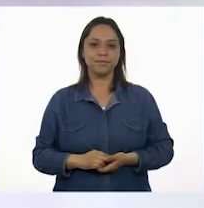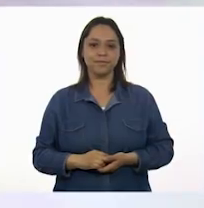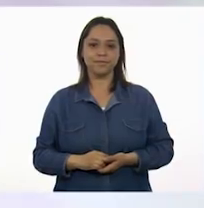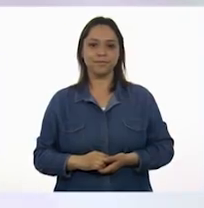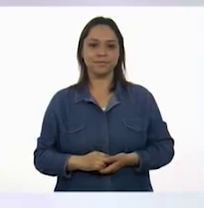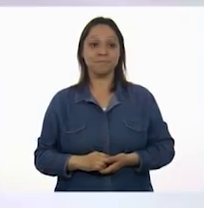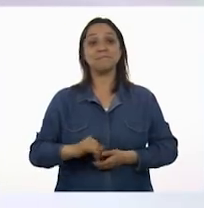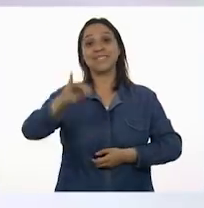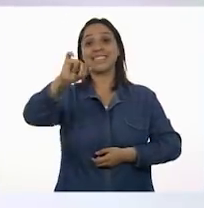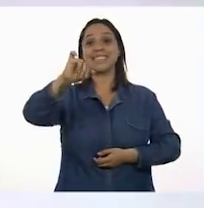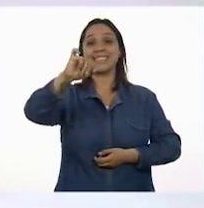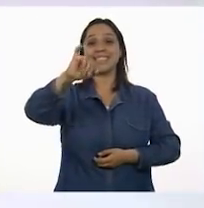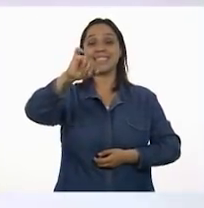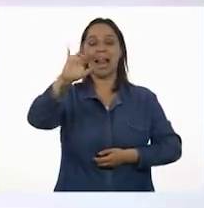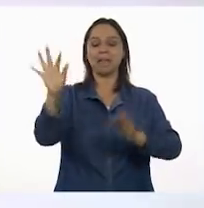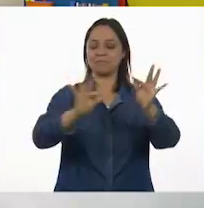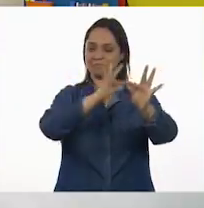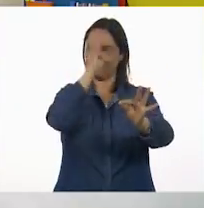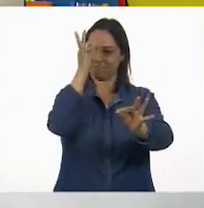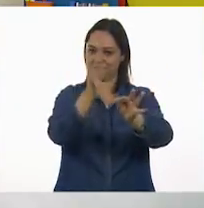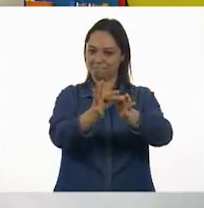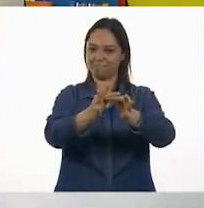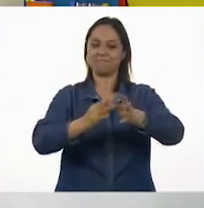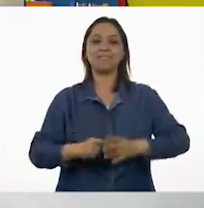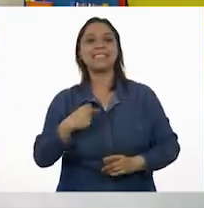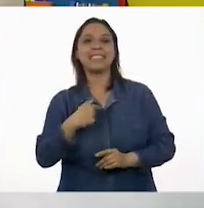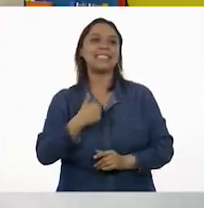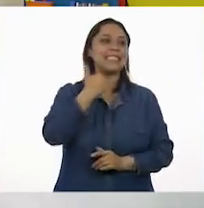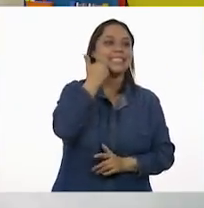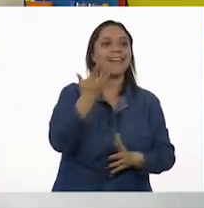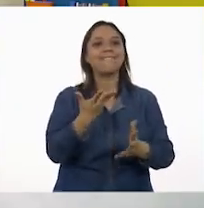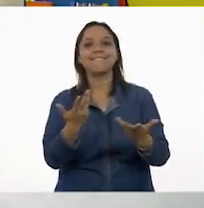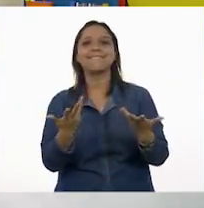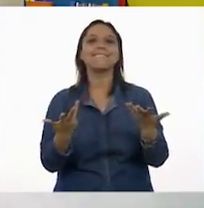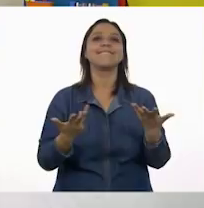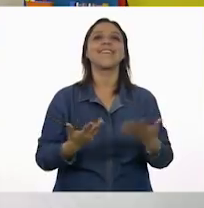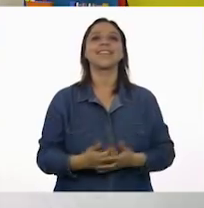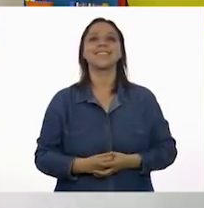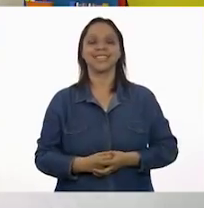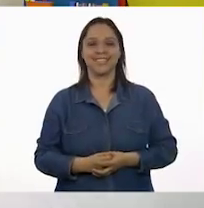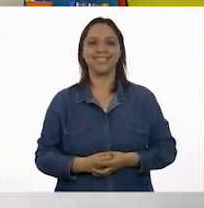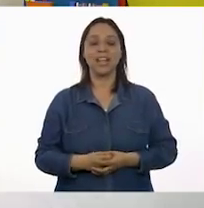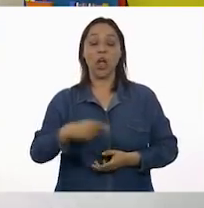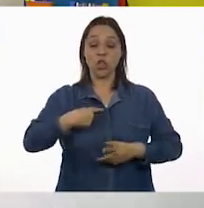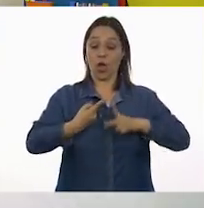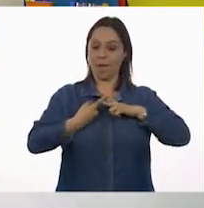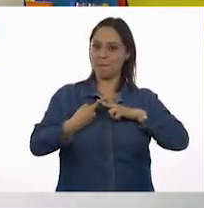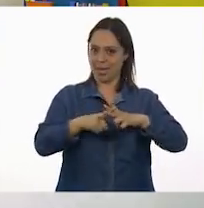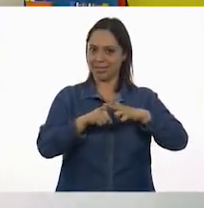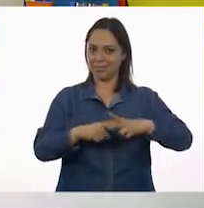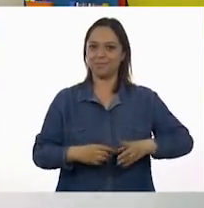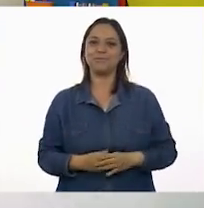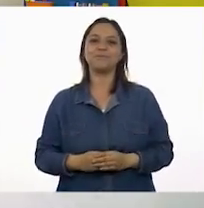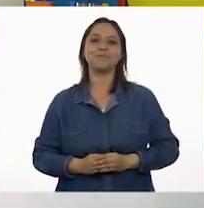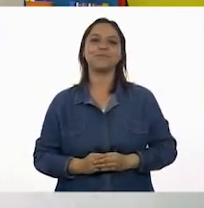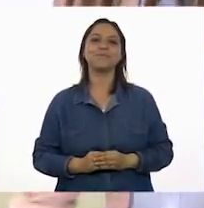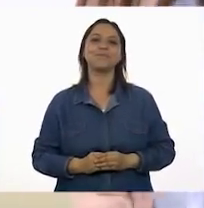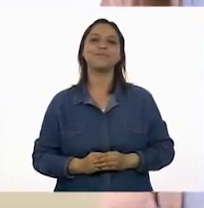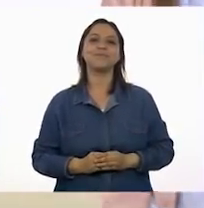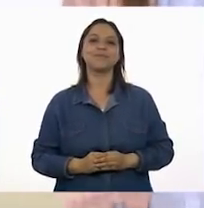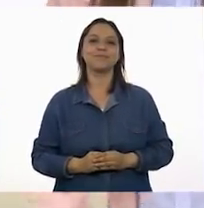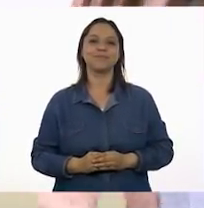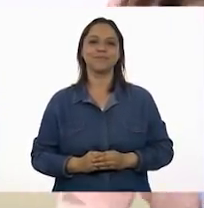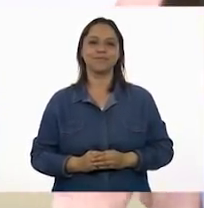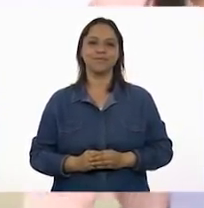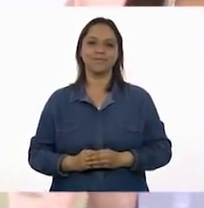Italia. ¡Sí! ¡Listo! ¡Ay, qué emoción, qué emoción! Ya. Ahora sí, yo comienzo. Va.